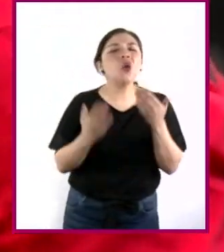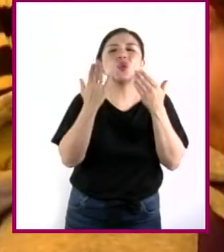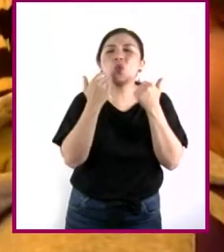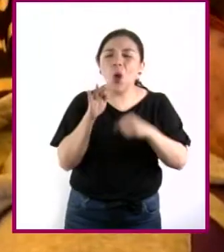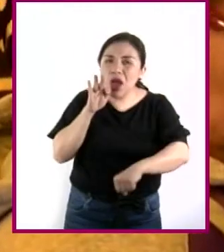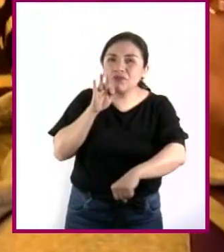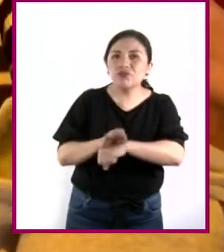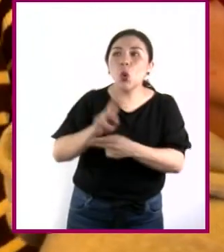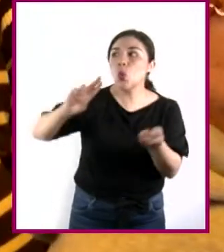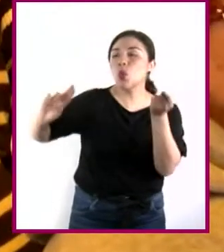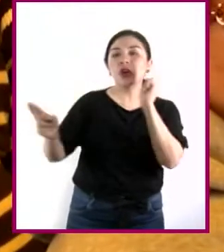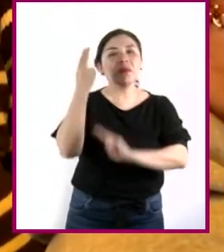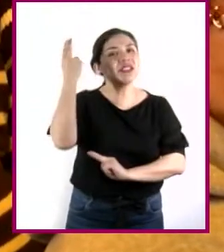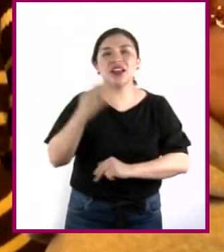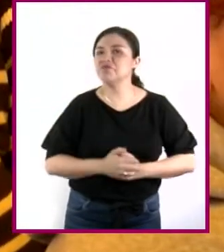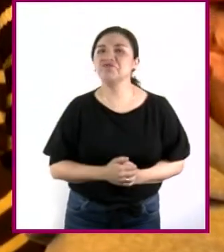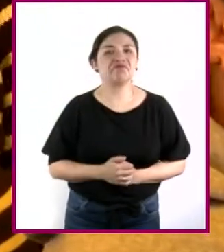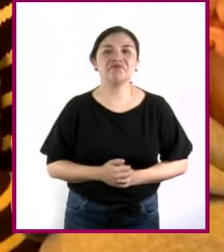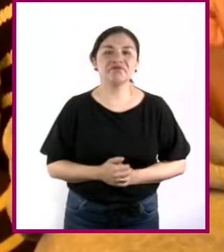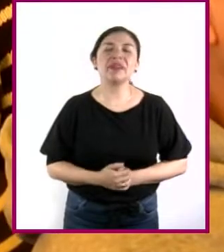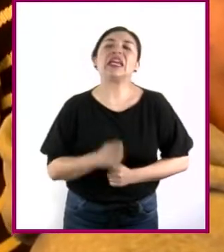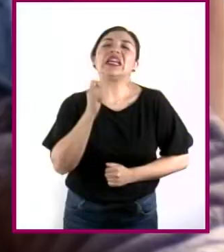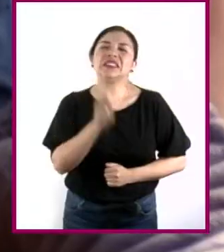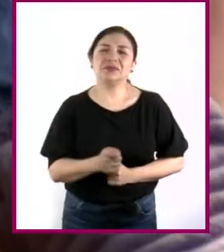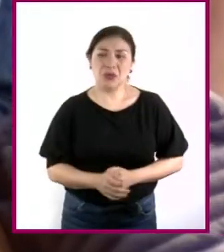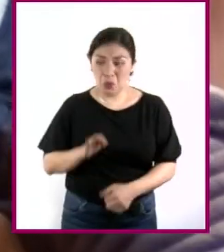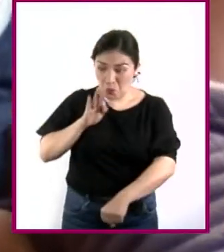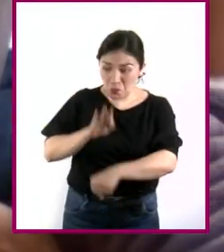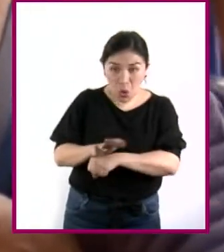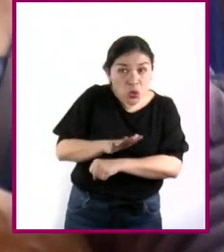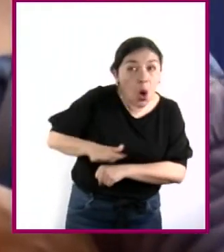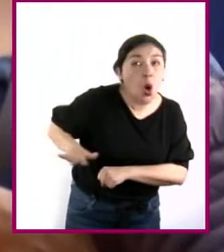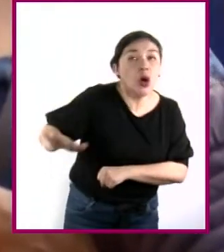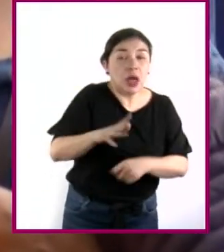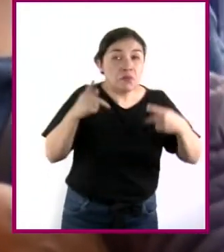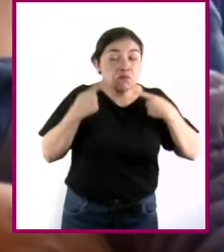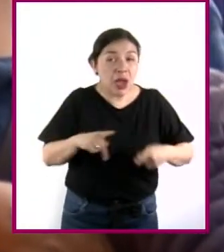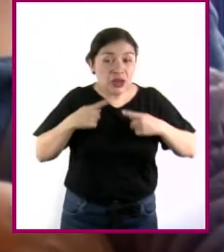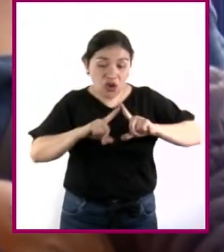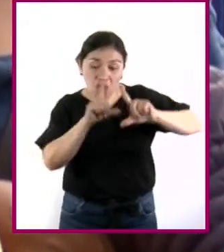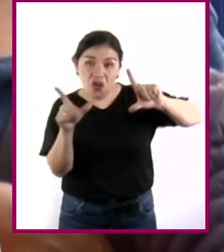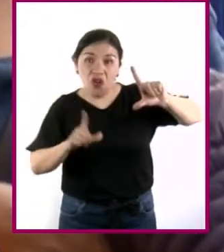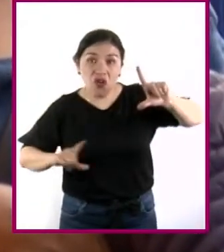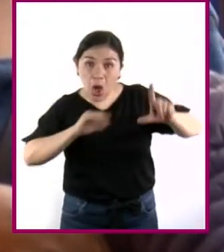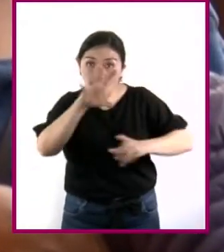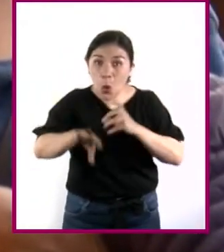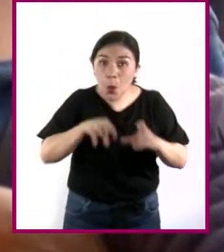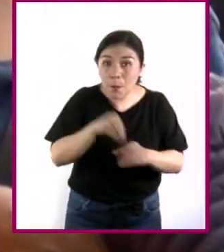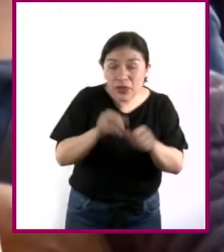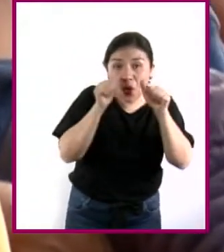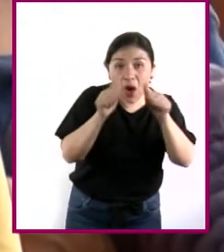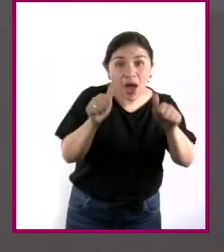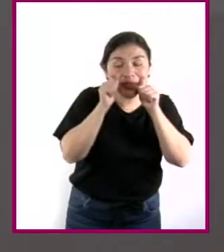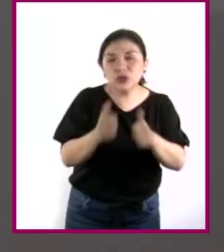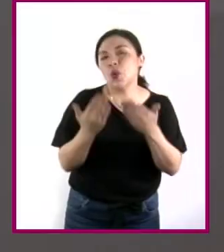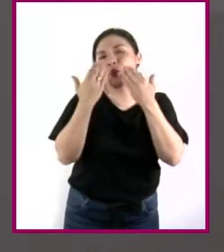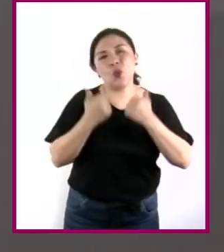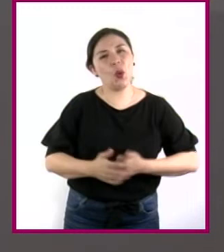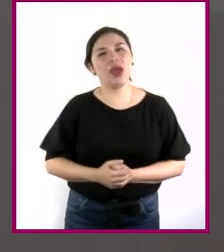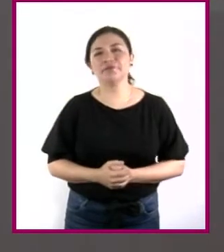de universalidad, es decir, no protege a toda la población o no ofrece cobertura a todos los